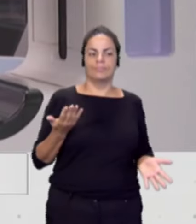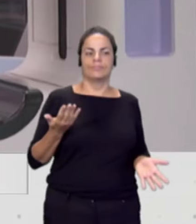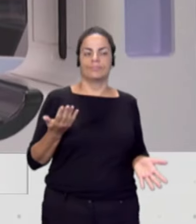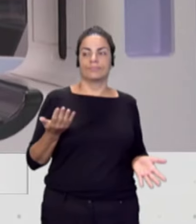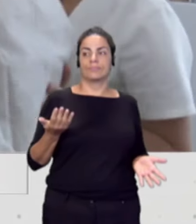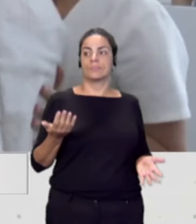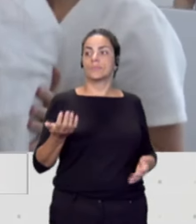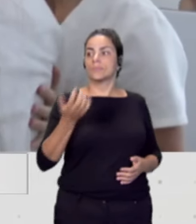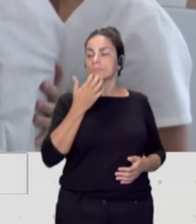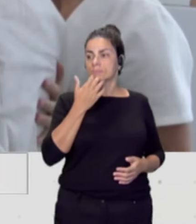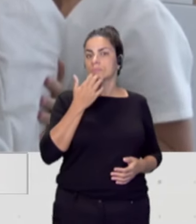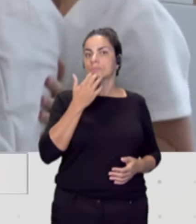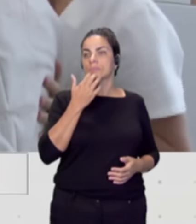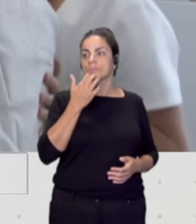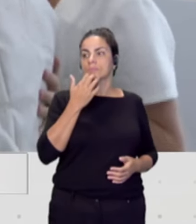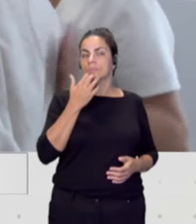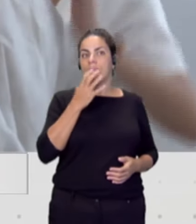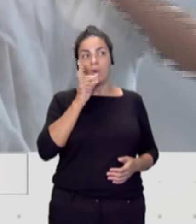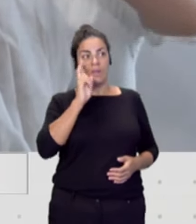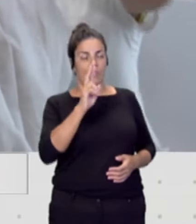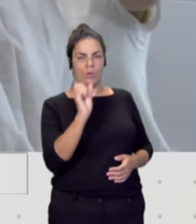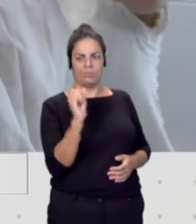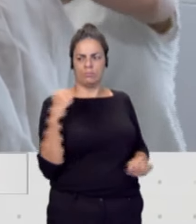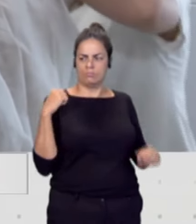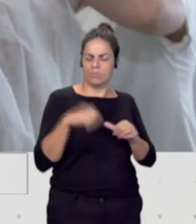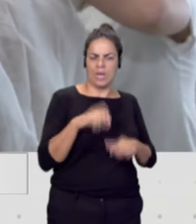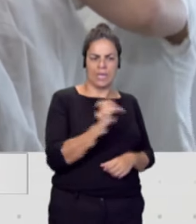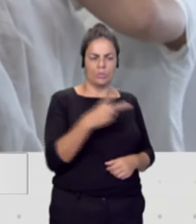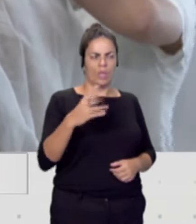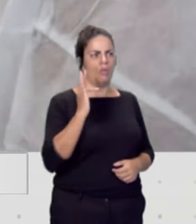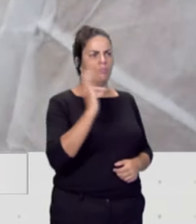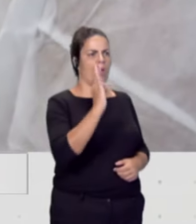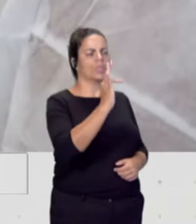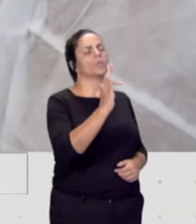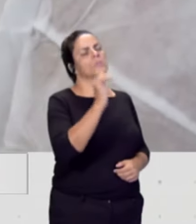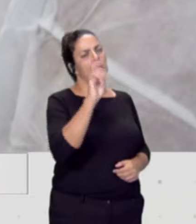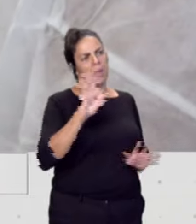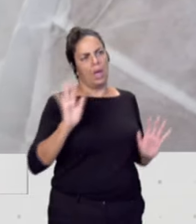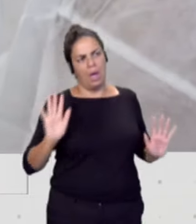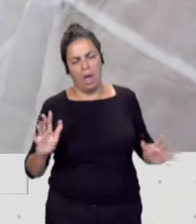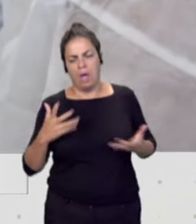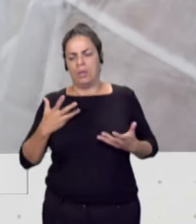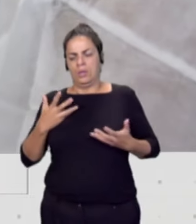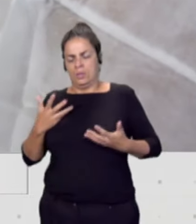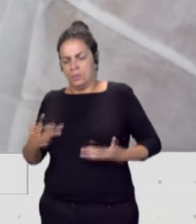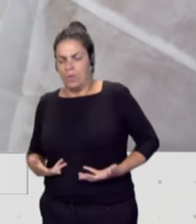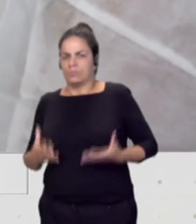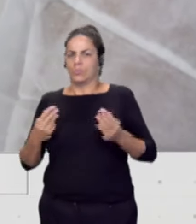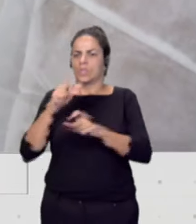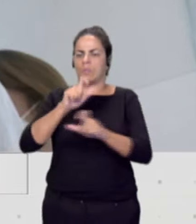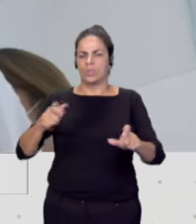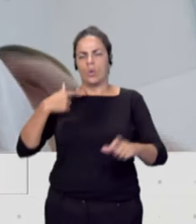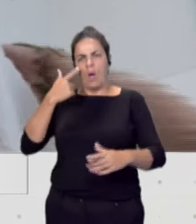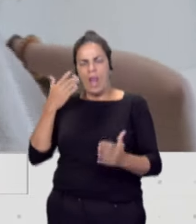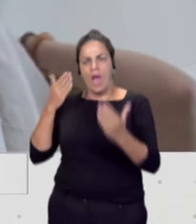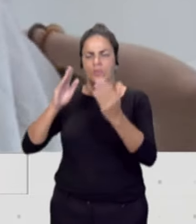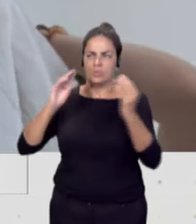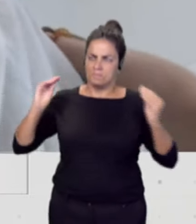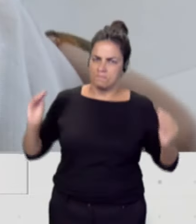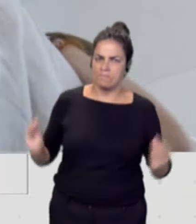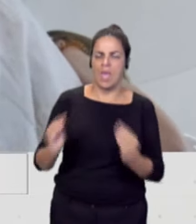resultados positivos también se alivia, ¿no? Hay muchas personas que lo pueden afrontar más positivamente,